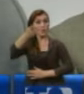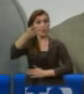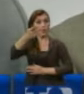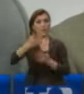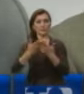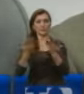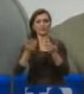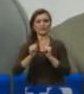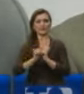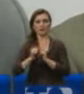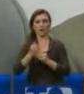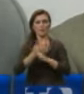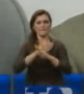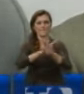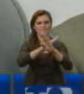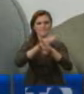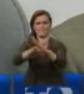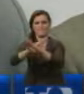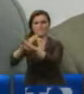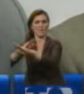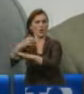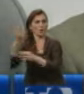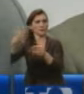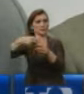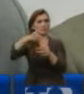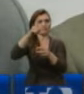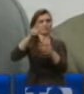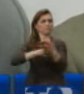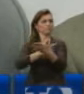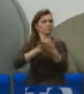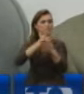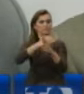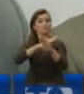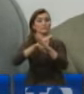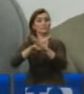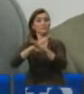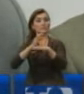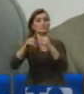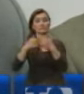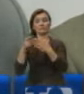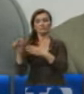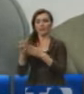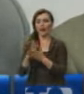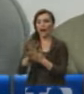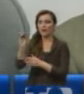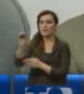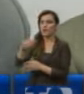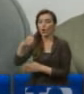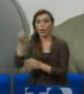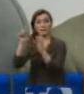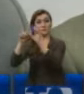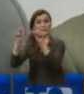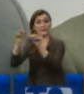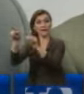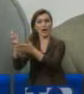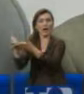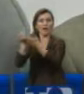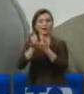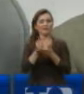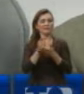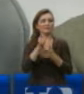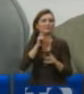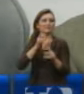se bloqueaban a los otros participantes que habían concurrido a dicho portal. Es mediante este mecanismo que se habrían efectuado algunas